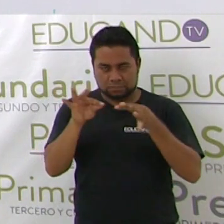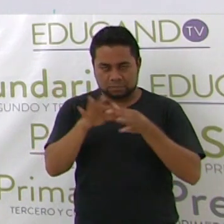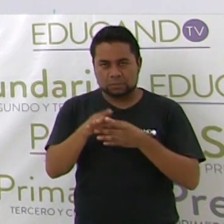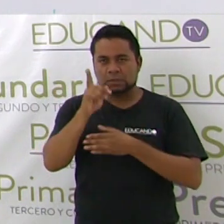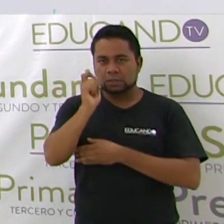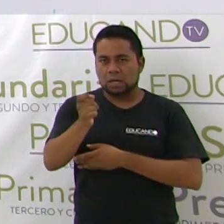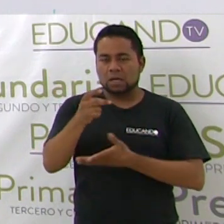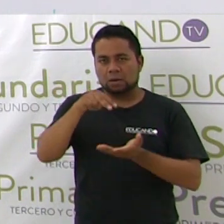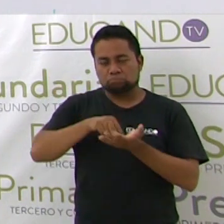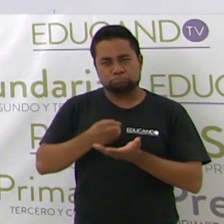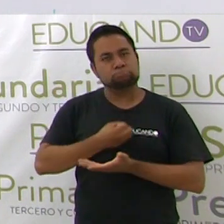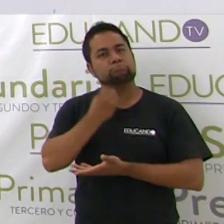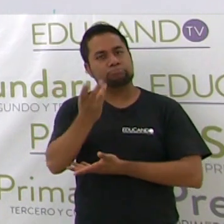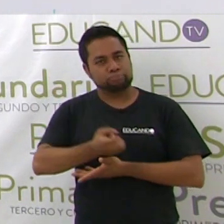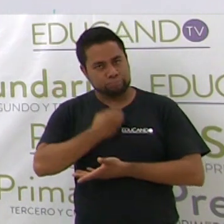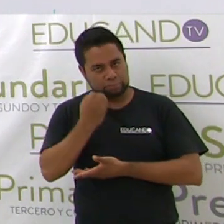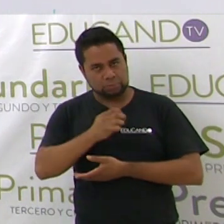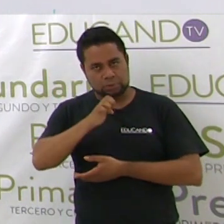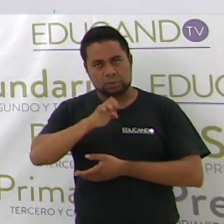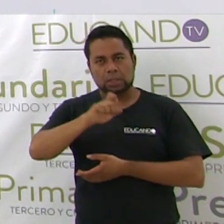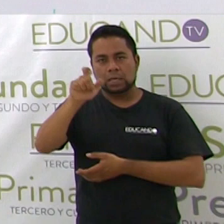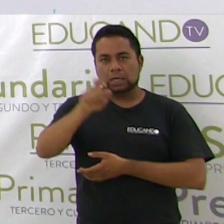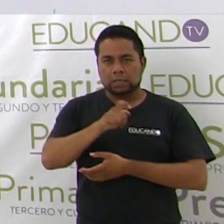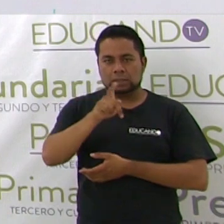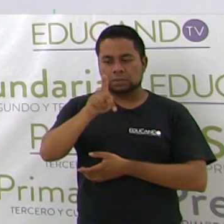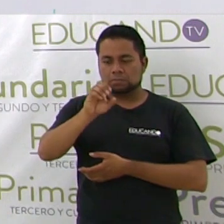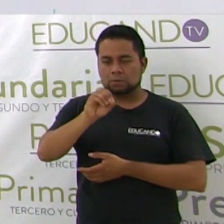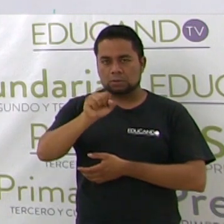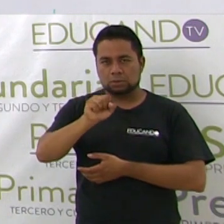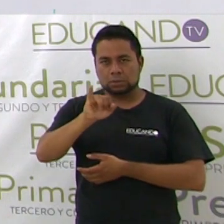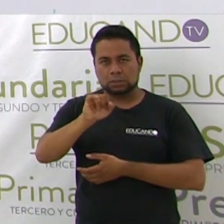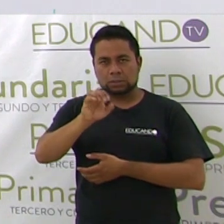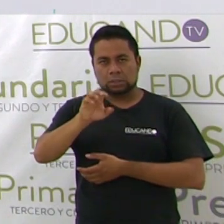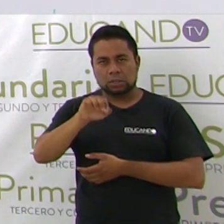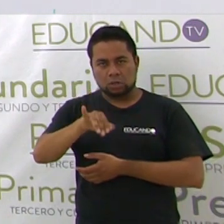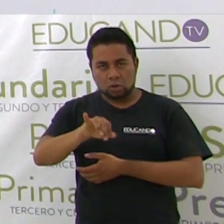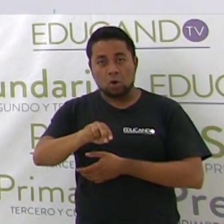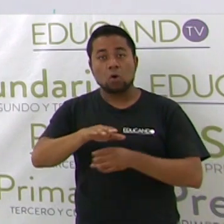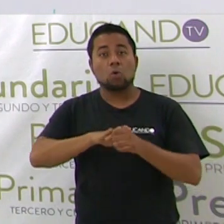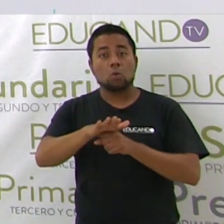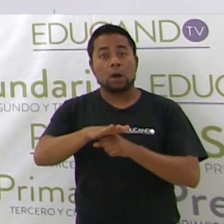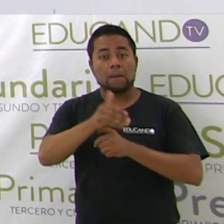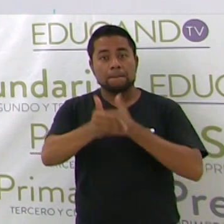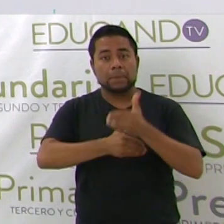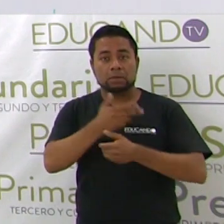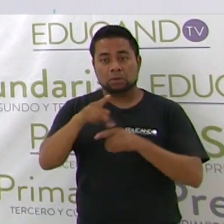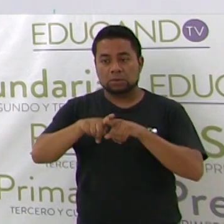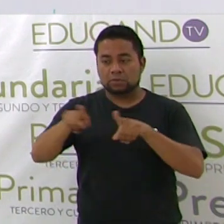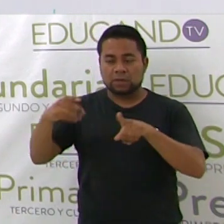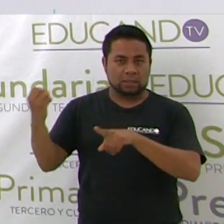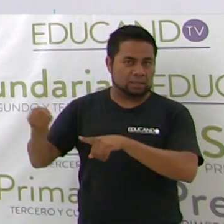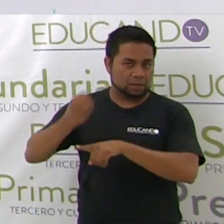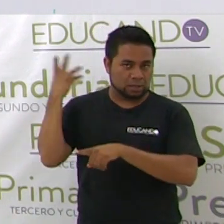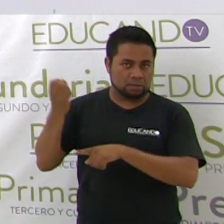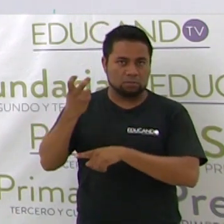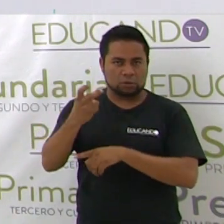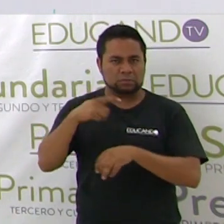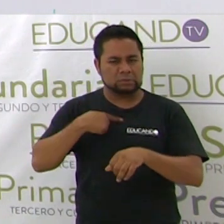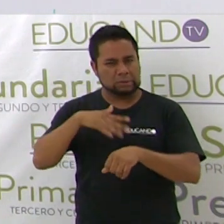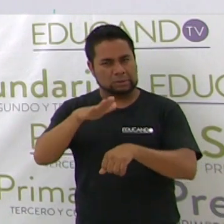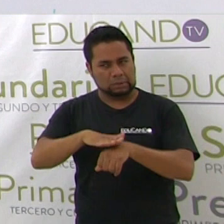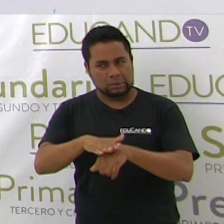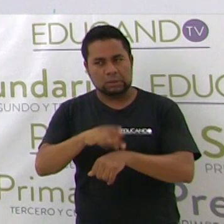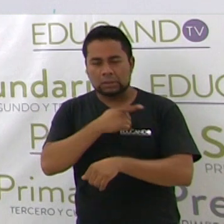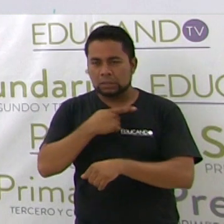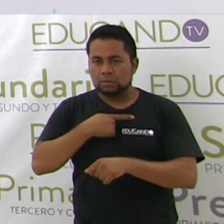qué es la exposición y cuáles son los pasos, ¿verdad? Pero es muy diferente a este tema. Yo por eso insisto en